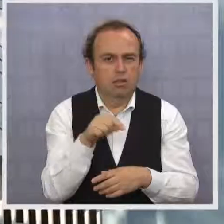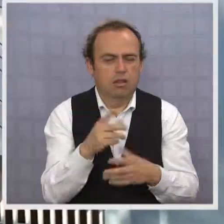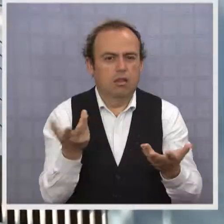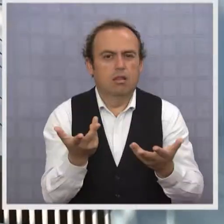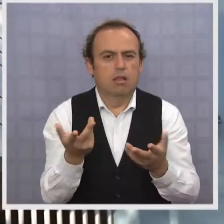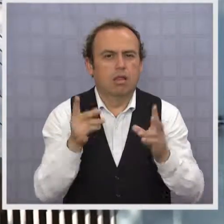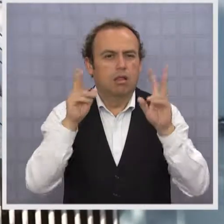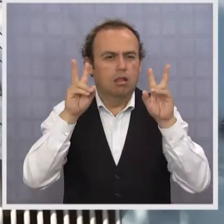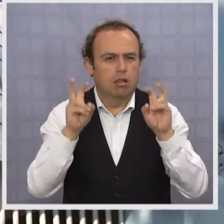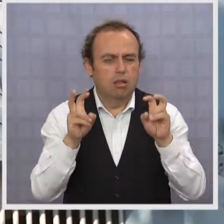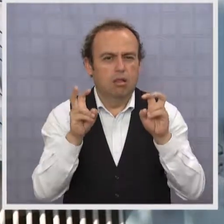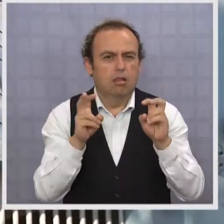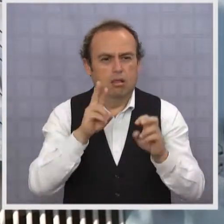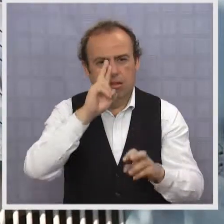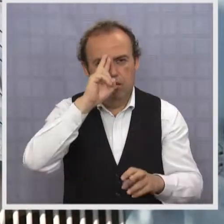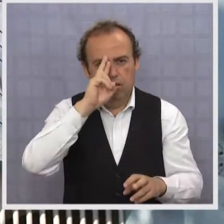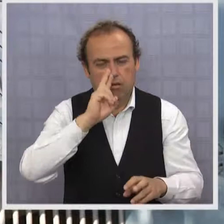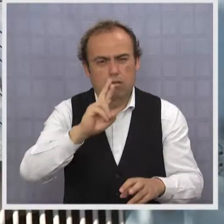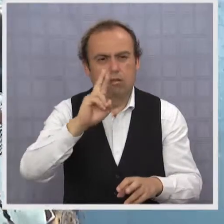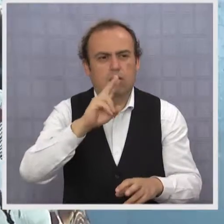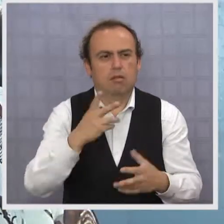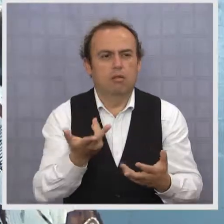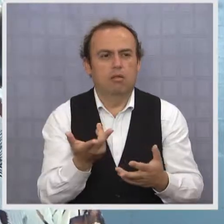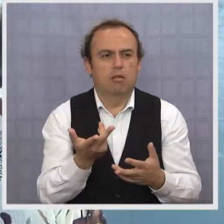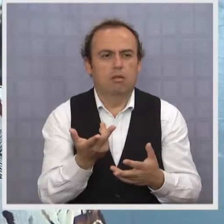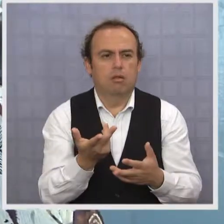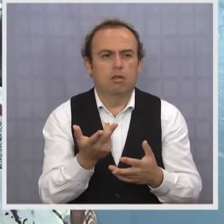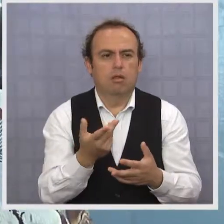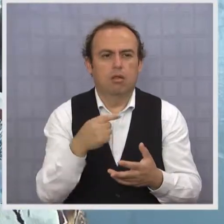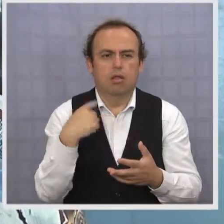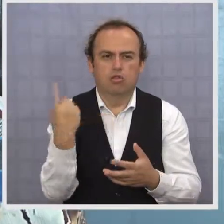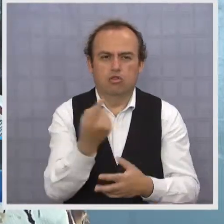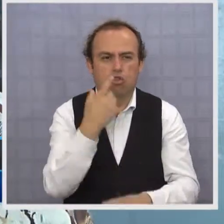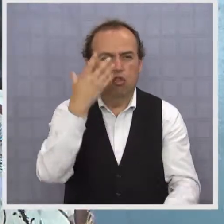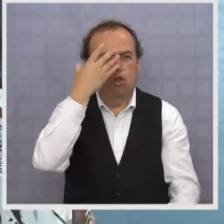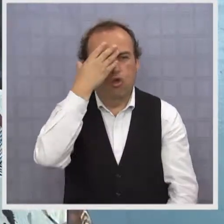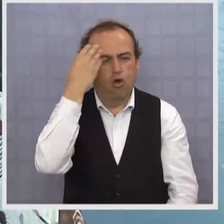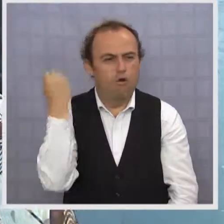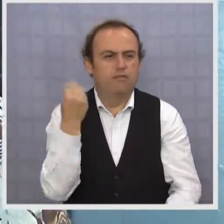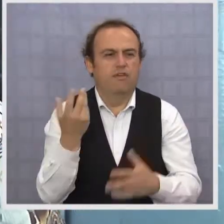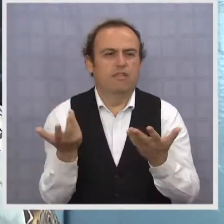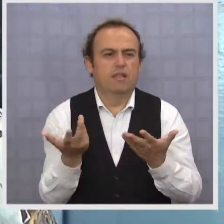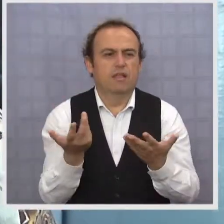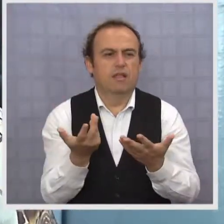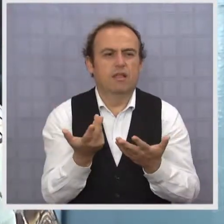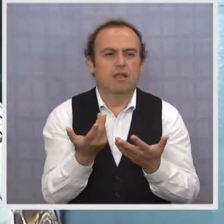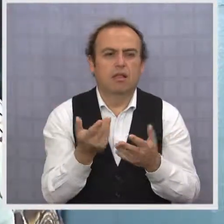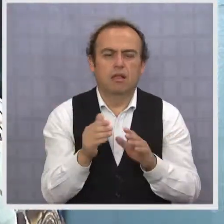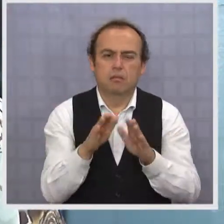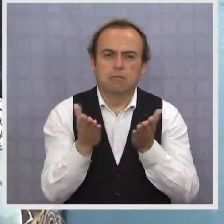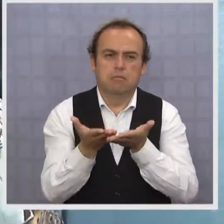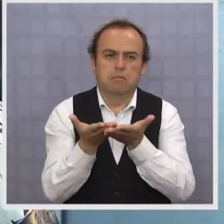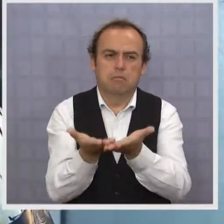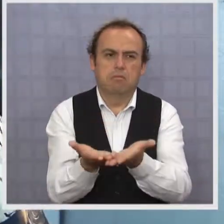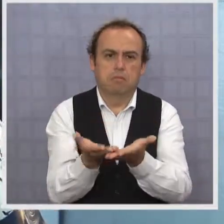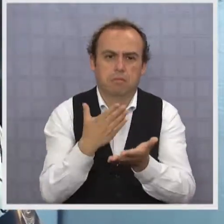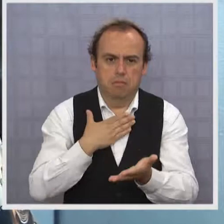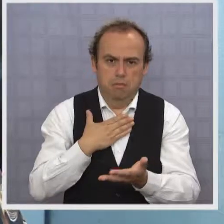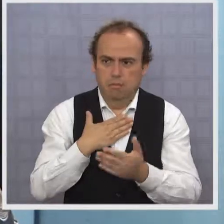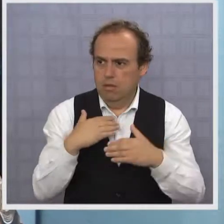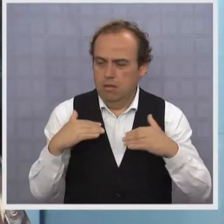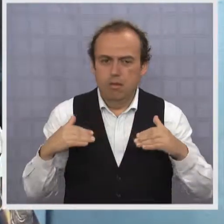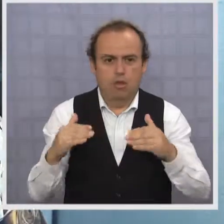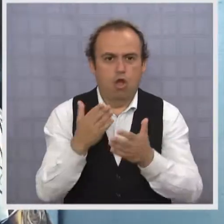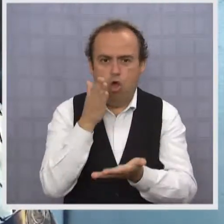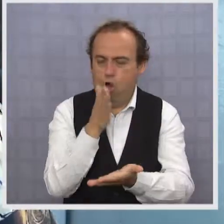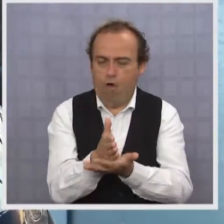es un tema como de honor pampino, ¿ya? Todos se pueden olvidar de esto, nadie puede venir a dejar una ofrenda, pero nosotros los pampinos tenemos